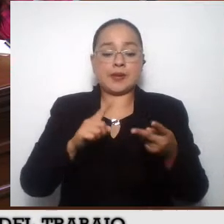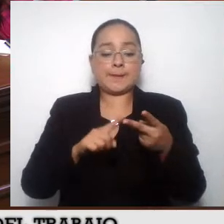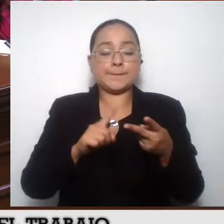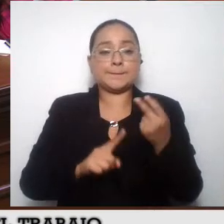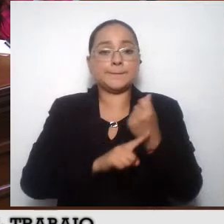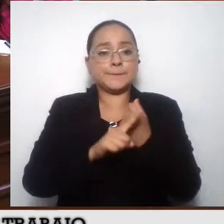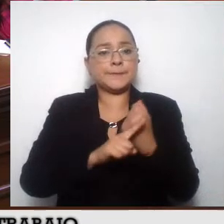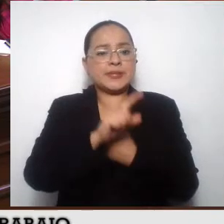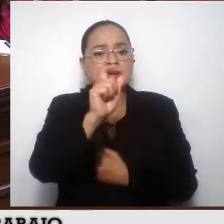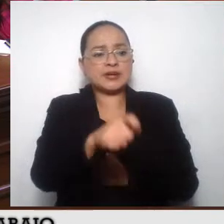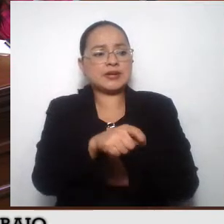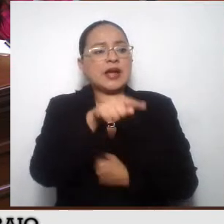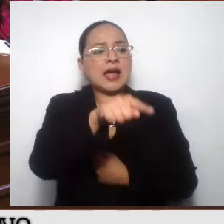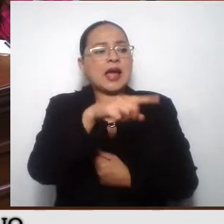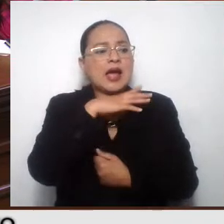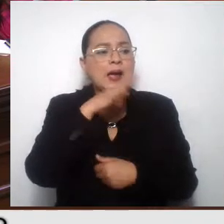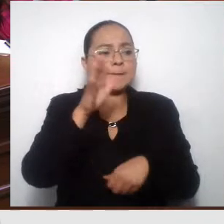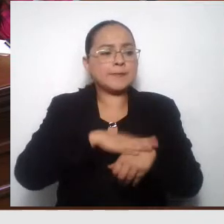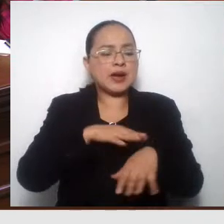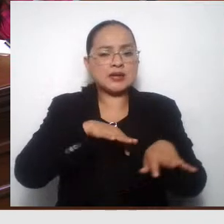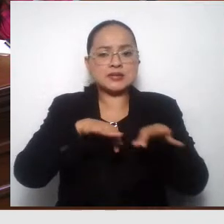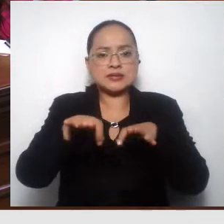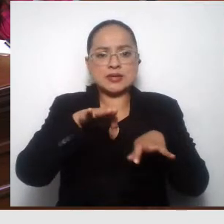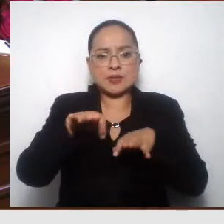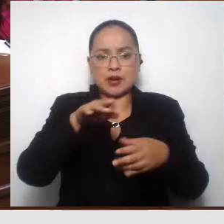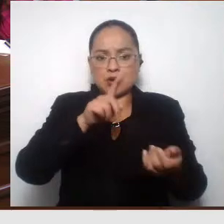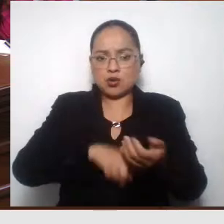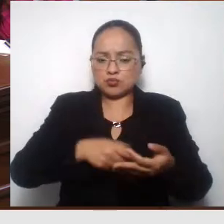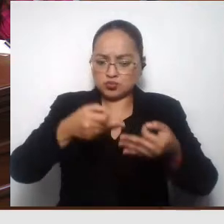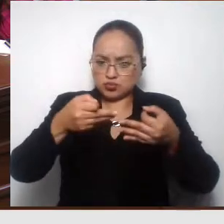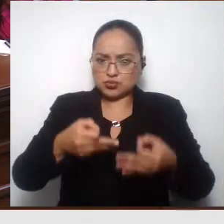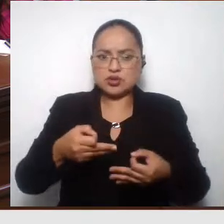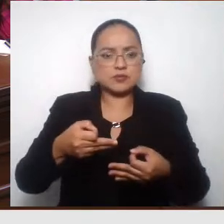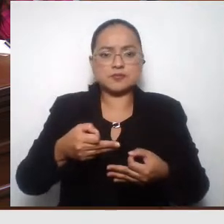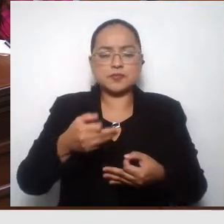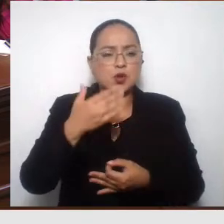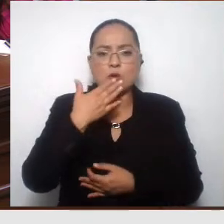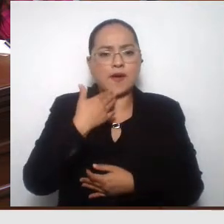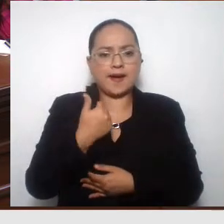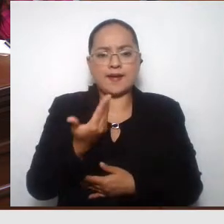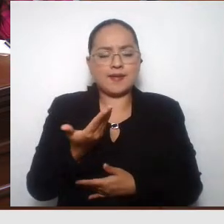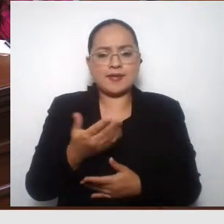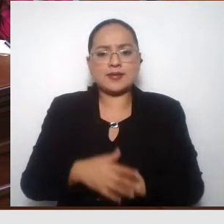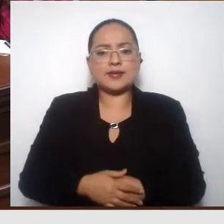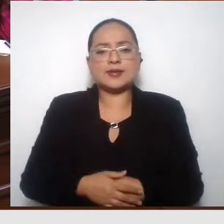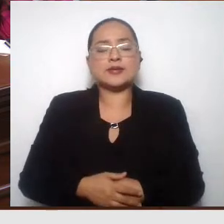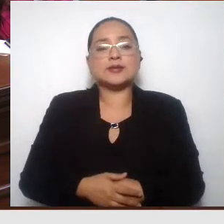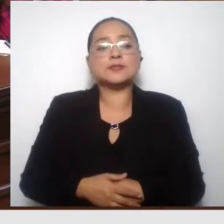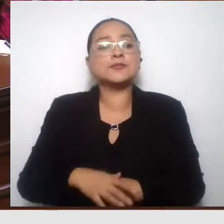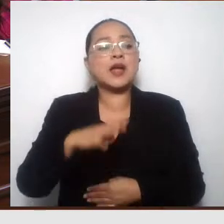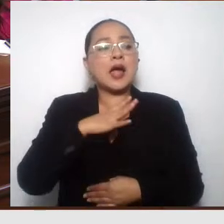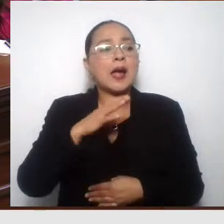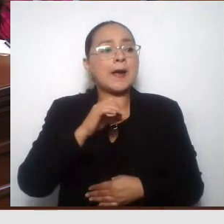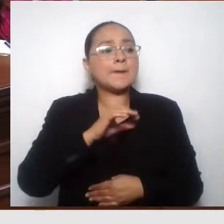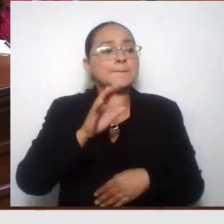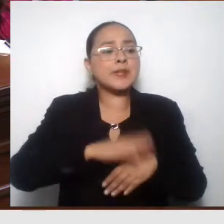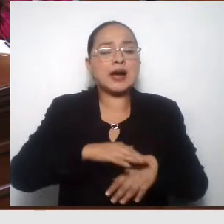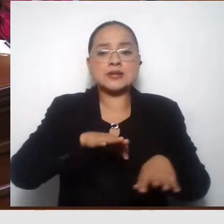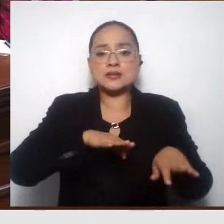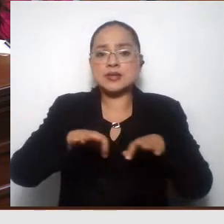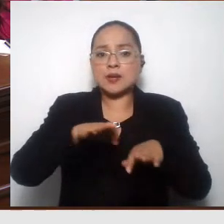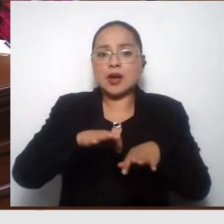no cuentan con la categoría de empleo digno. A pesar del repunte de los empleos debidos a una